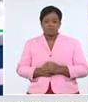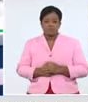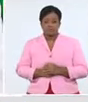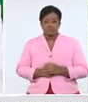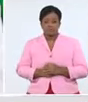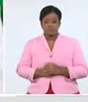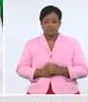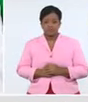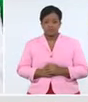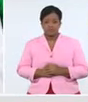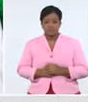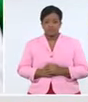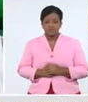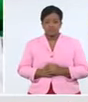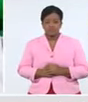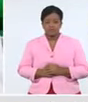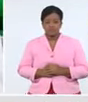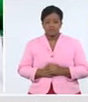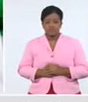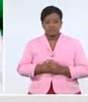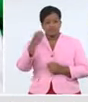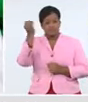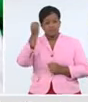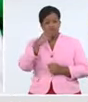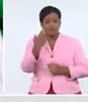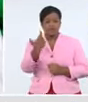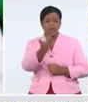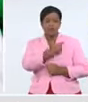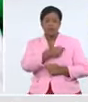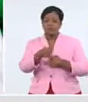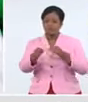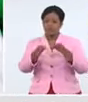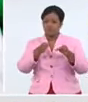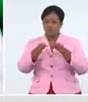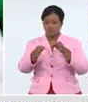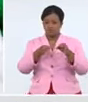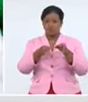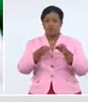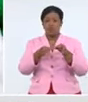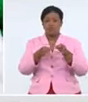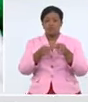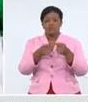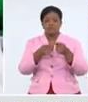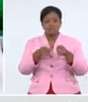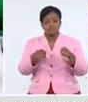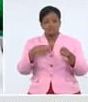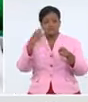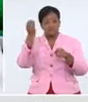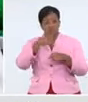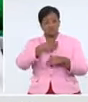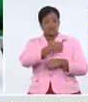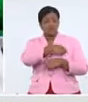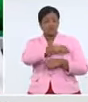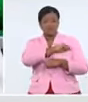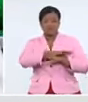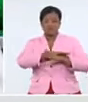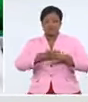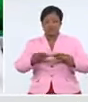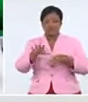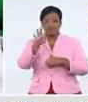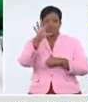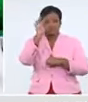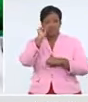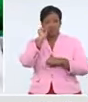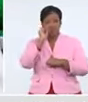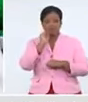esperanzados con certeza de que las vacunas funcionan, sino que además sabemos que nuestra población ha entendido y hemos